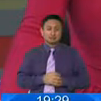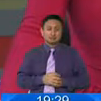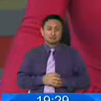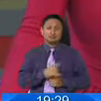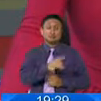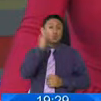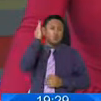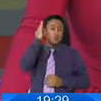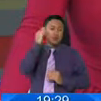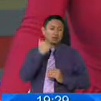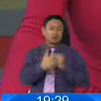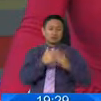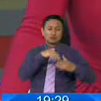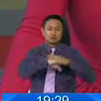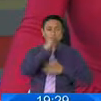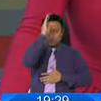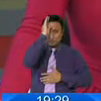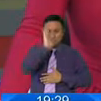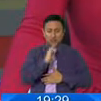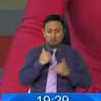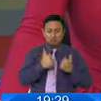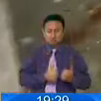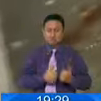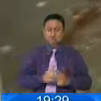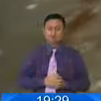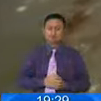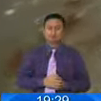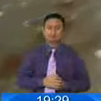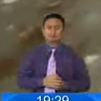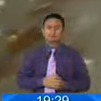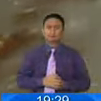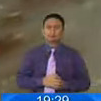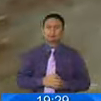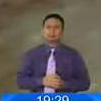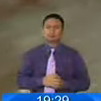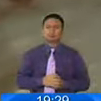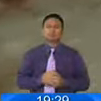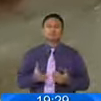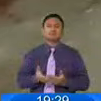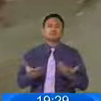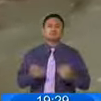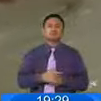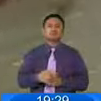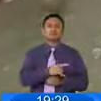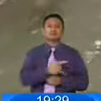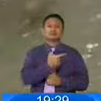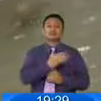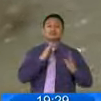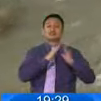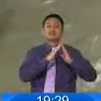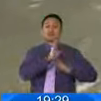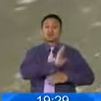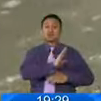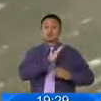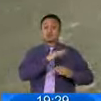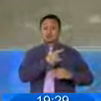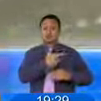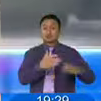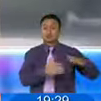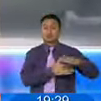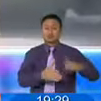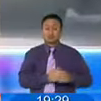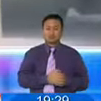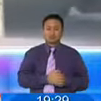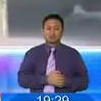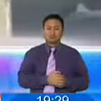La mujer se recupera en una casa de salud en Vinces. La agresión se produjo en la cocina de la vivienda. Con una